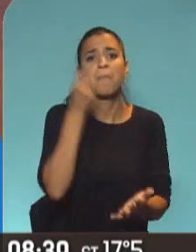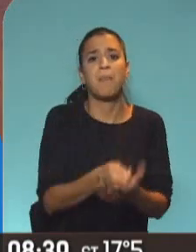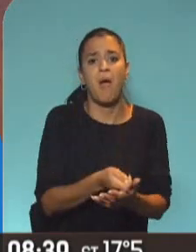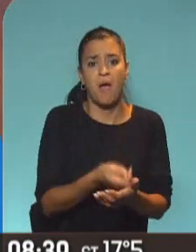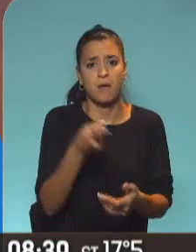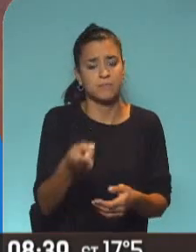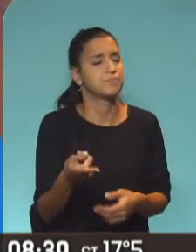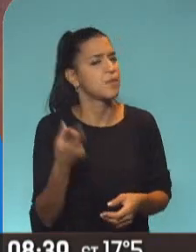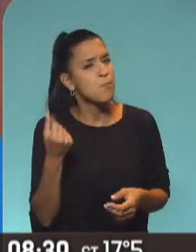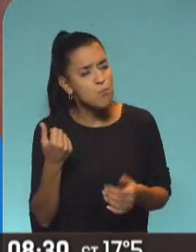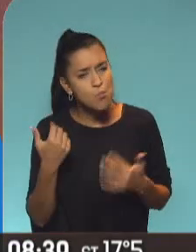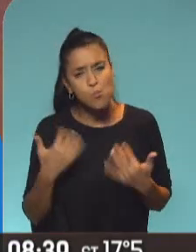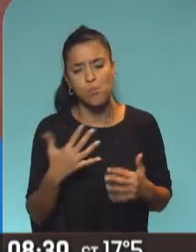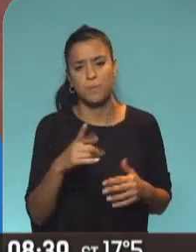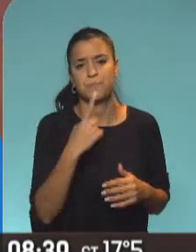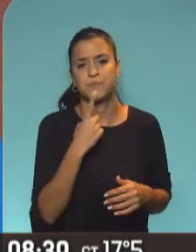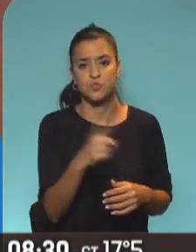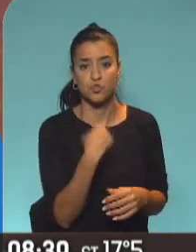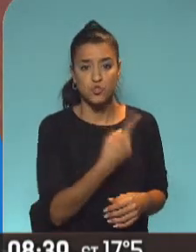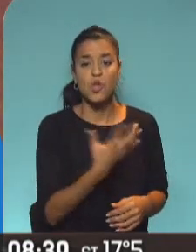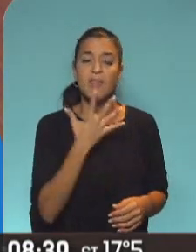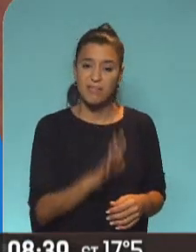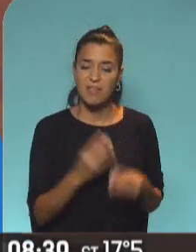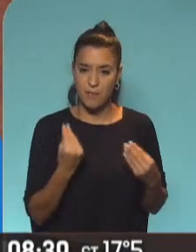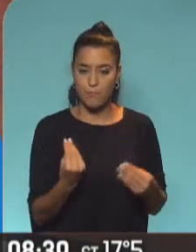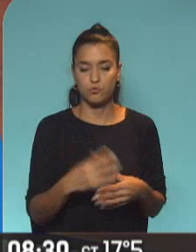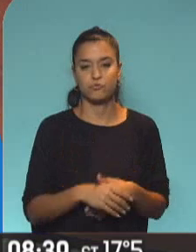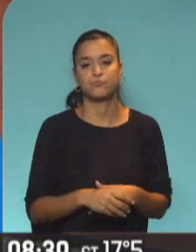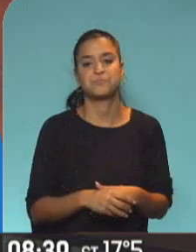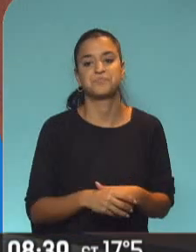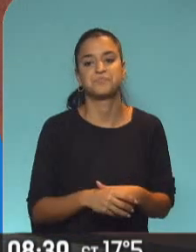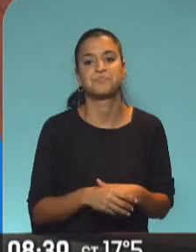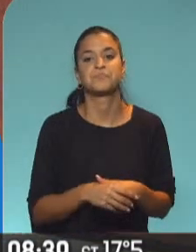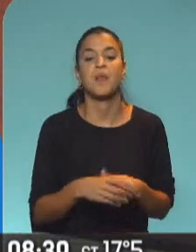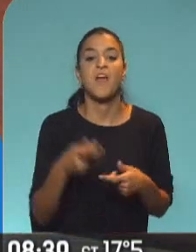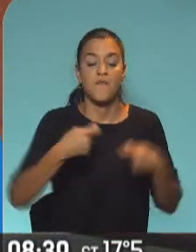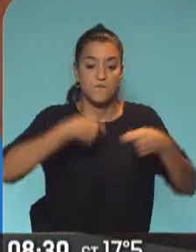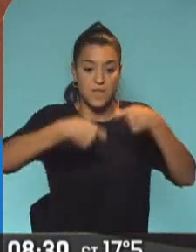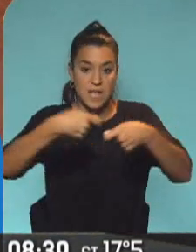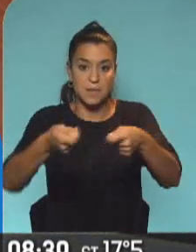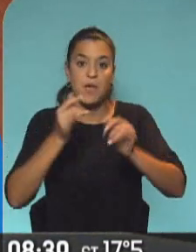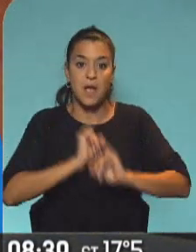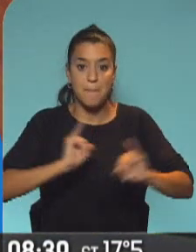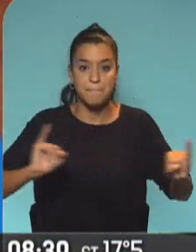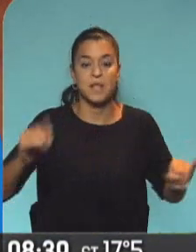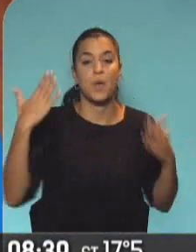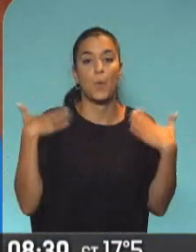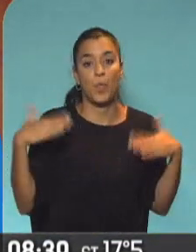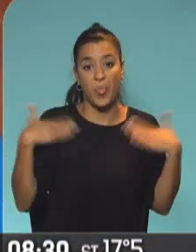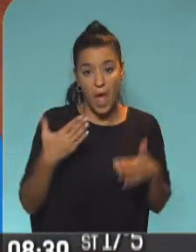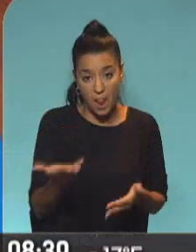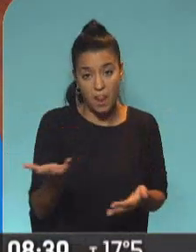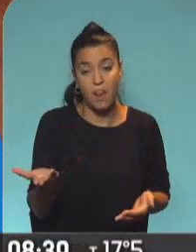lobby altísimo. Nosotros entendemos o llegamos a la conclusión que el financiamiento de la campaña de María Eugenia Vidal, que eso